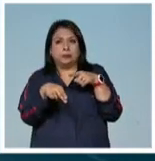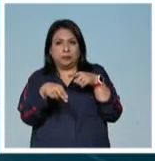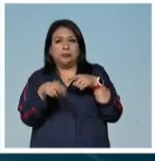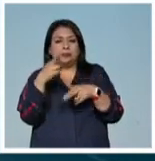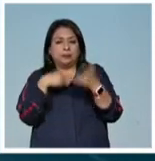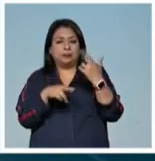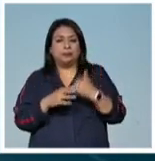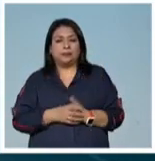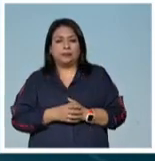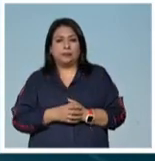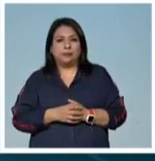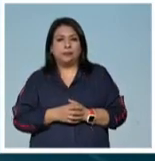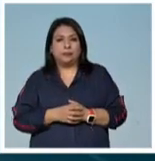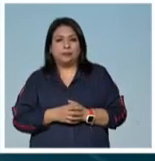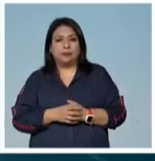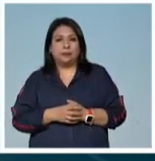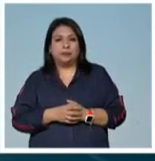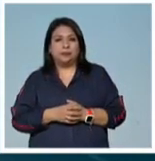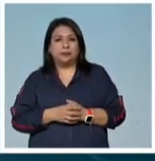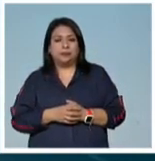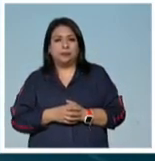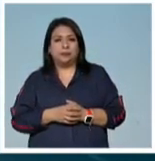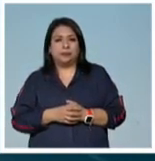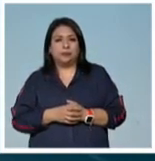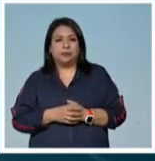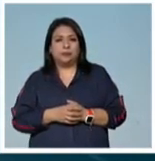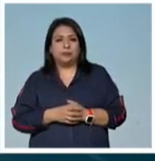pausa, regresamos enseguida.